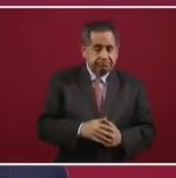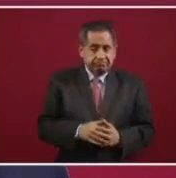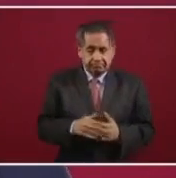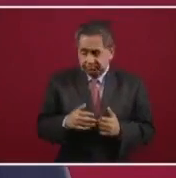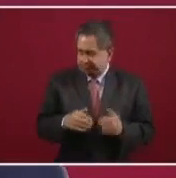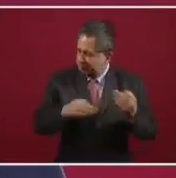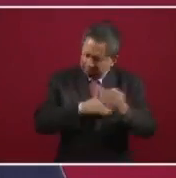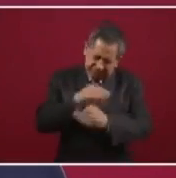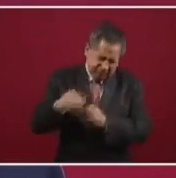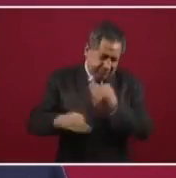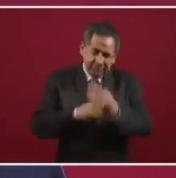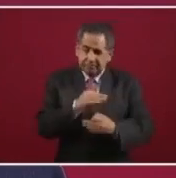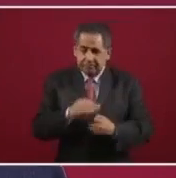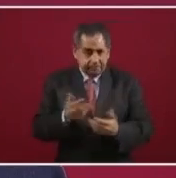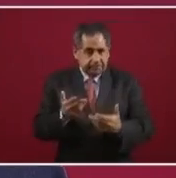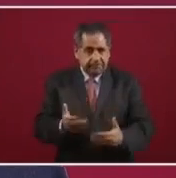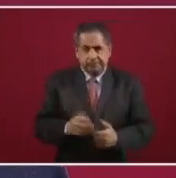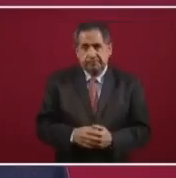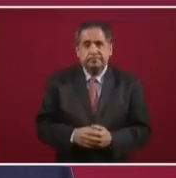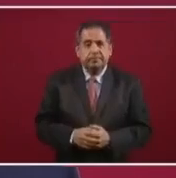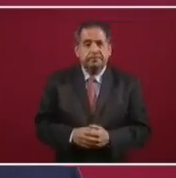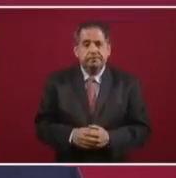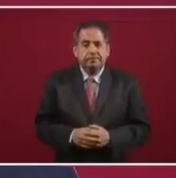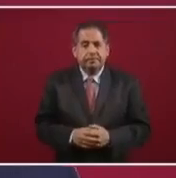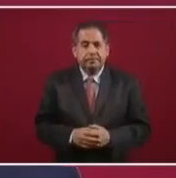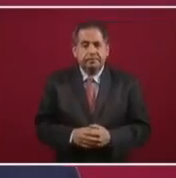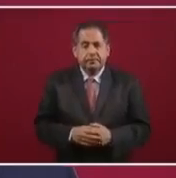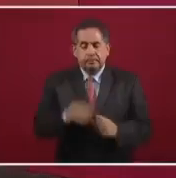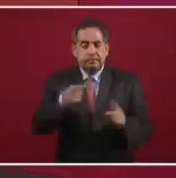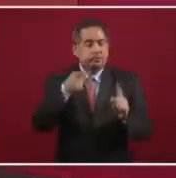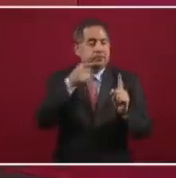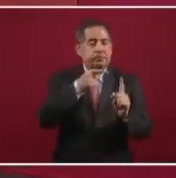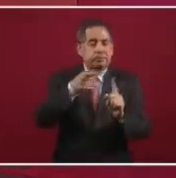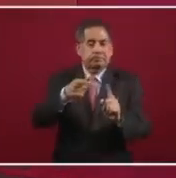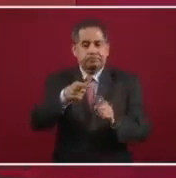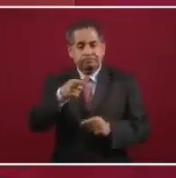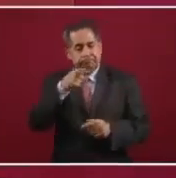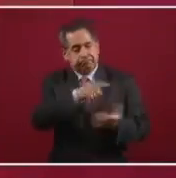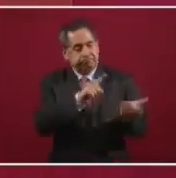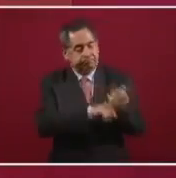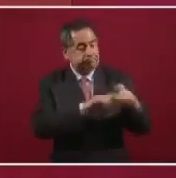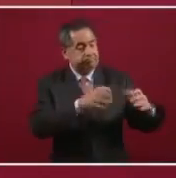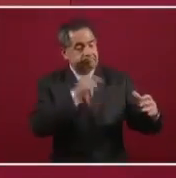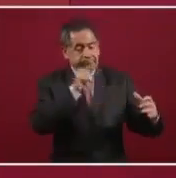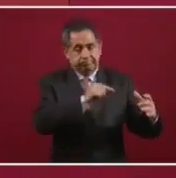a todos, de manera muy especial a los que